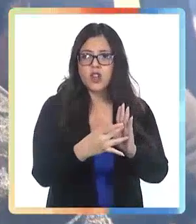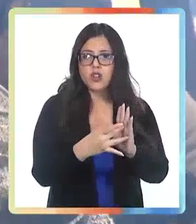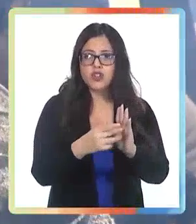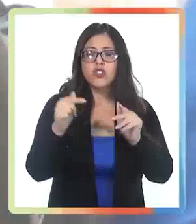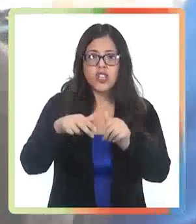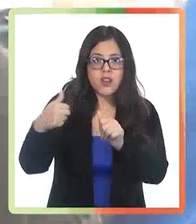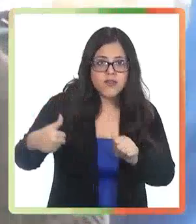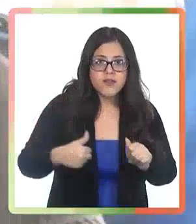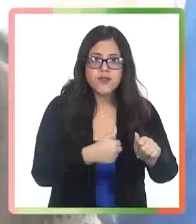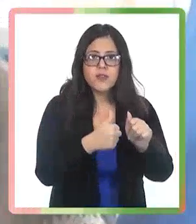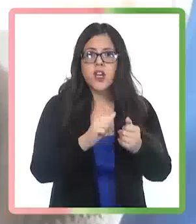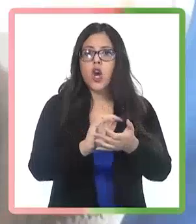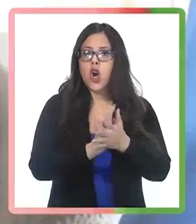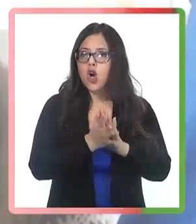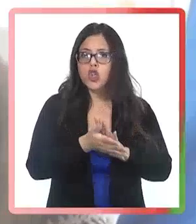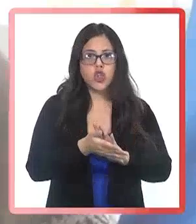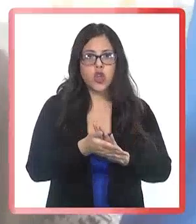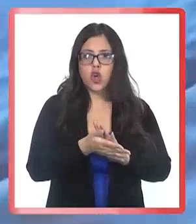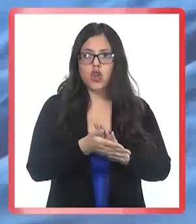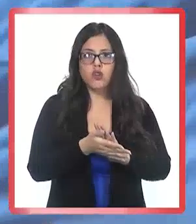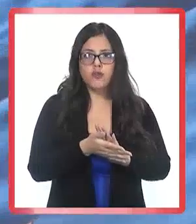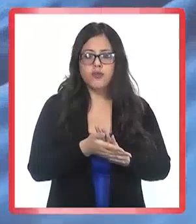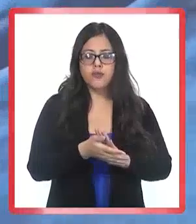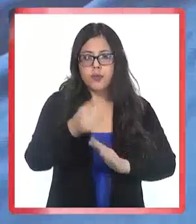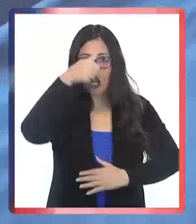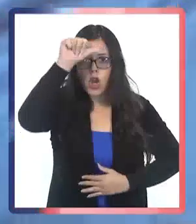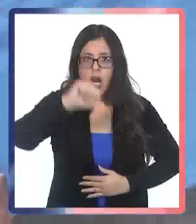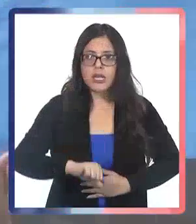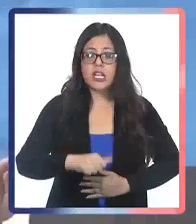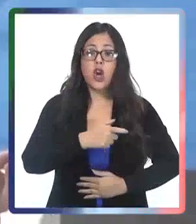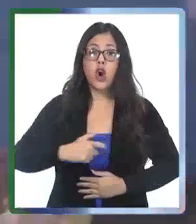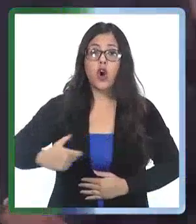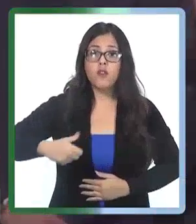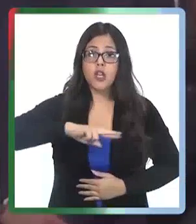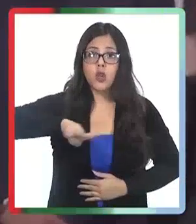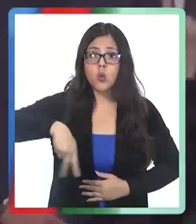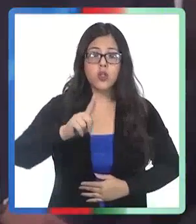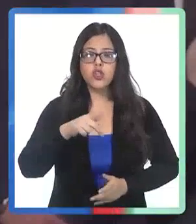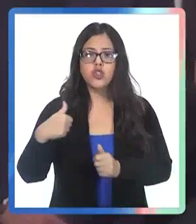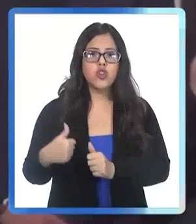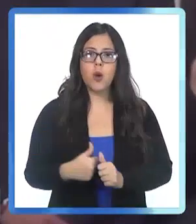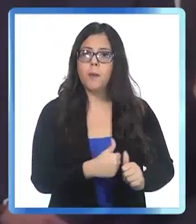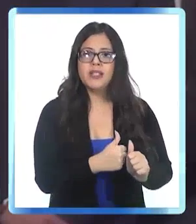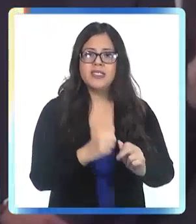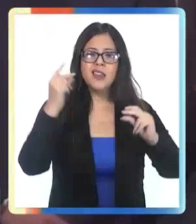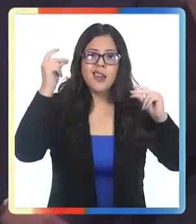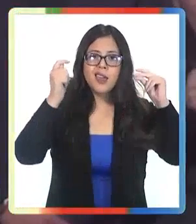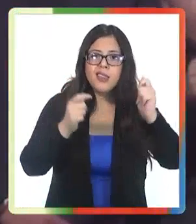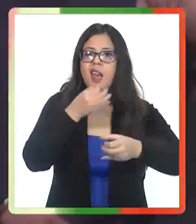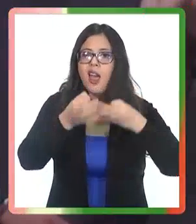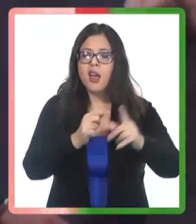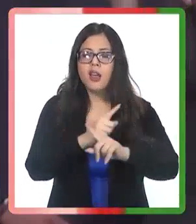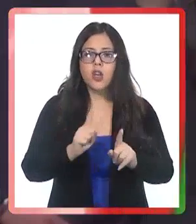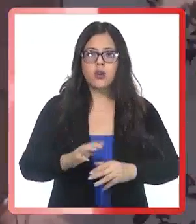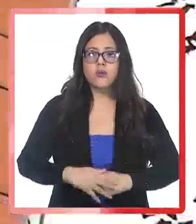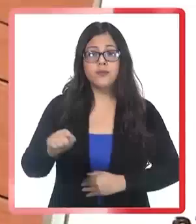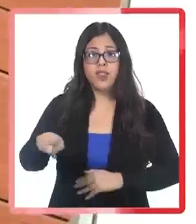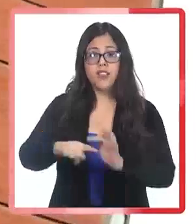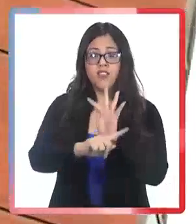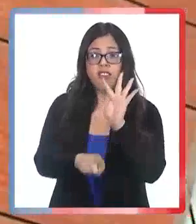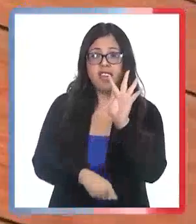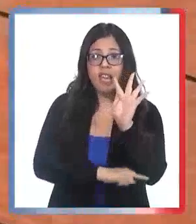delitos y los va a perseguir con todo el peso de la ley. Nuestro gobierno no persigue ideas ni declaraciones.